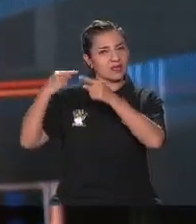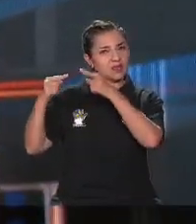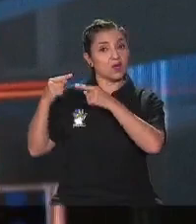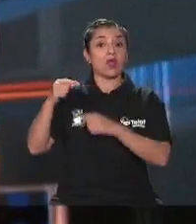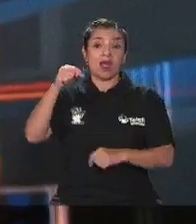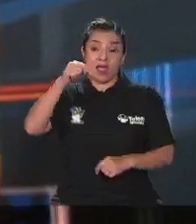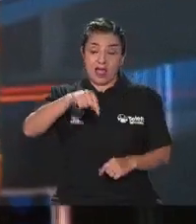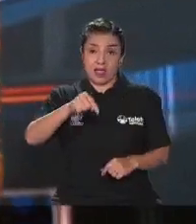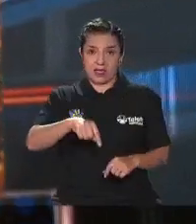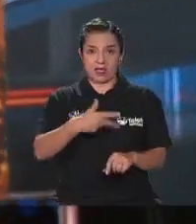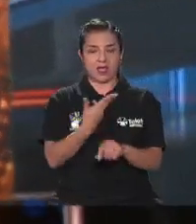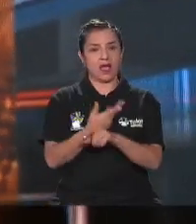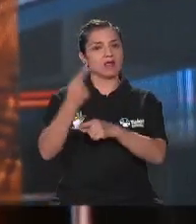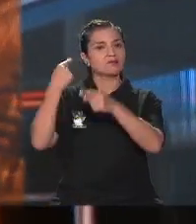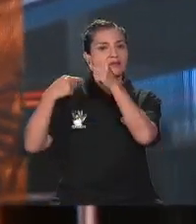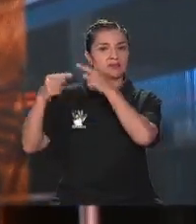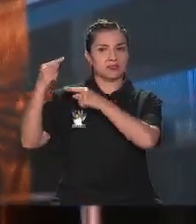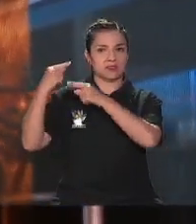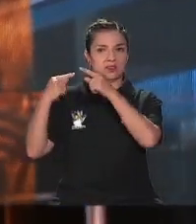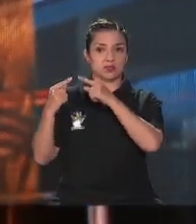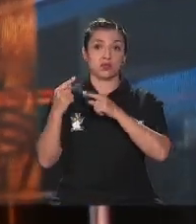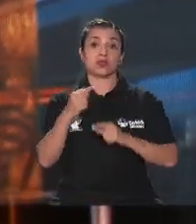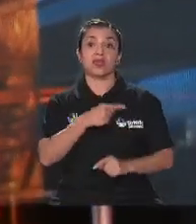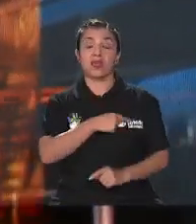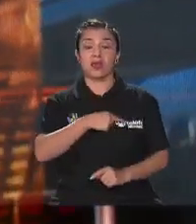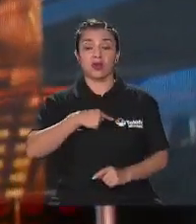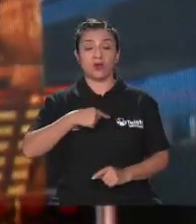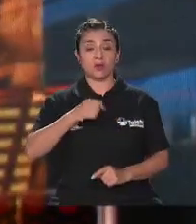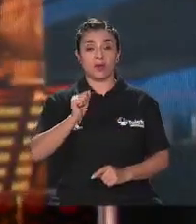está la historia de Amelie.